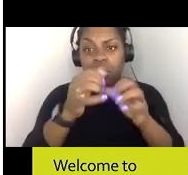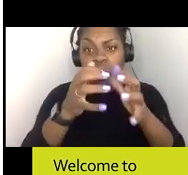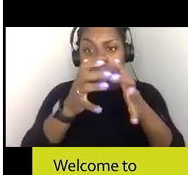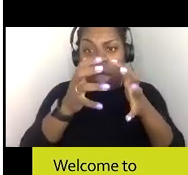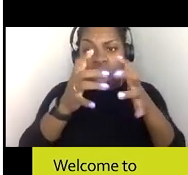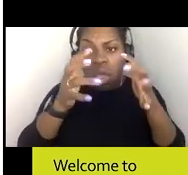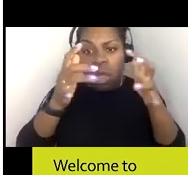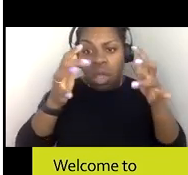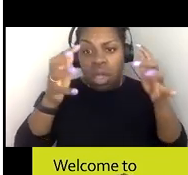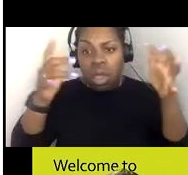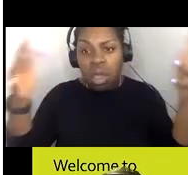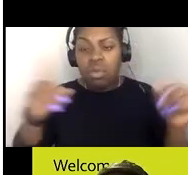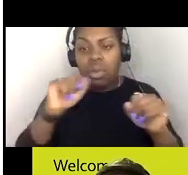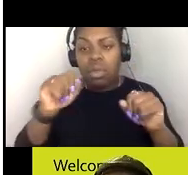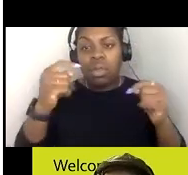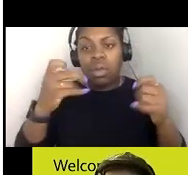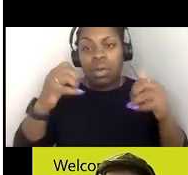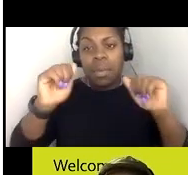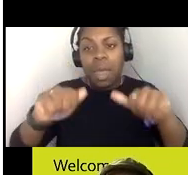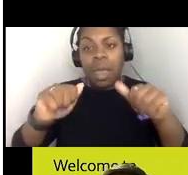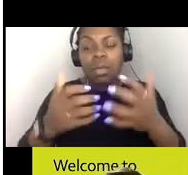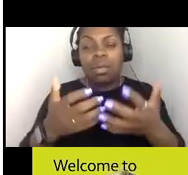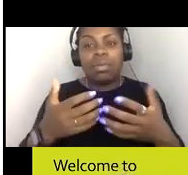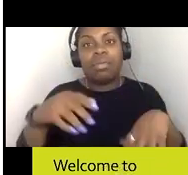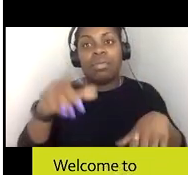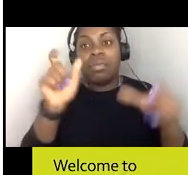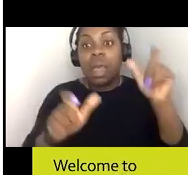cuando se está monitoreando electrónicamente,